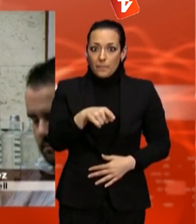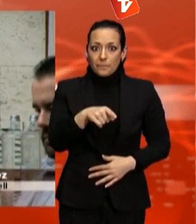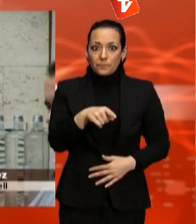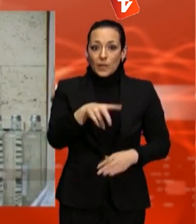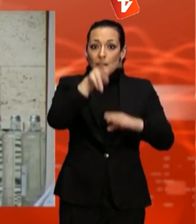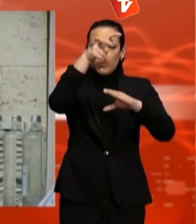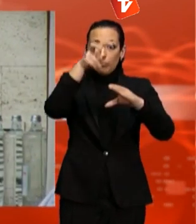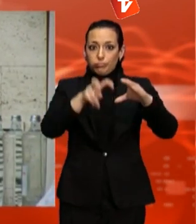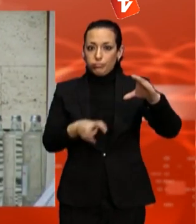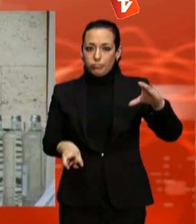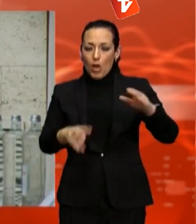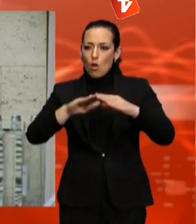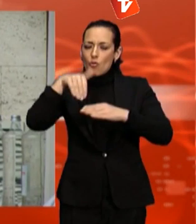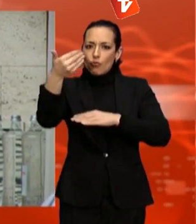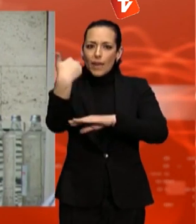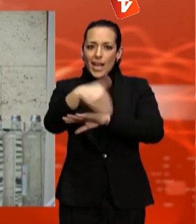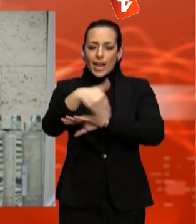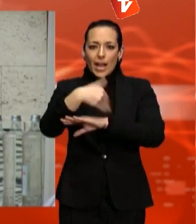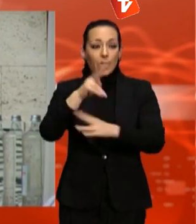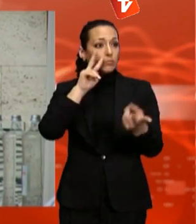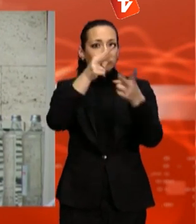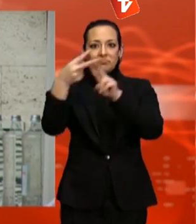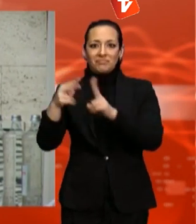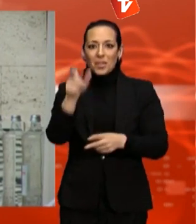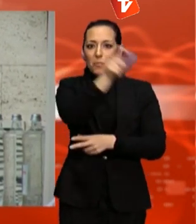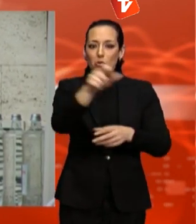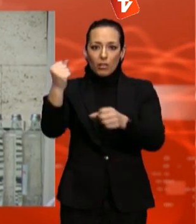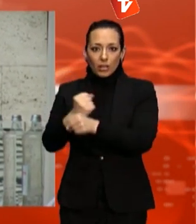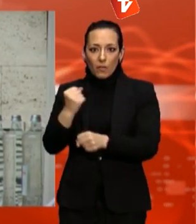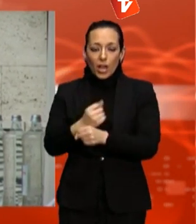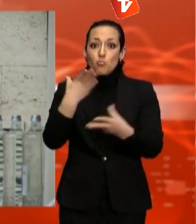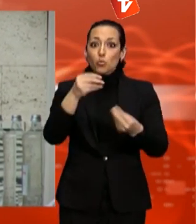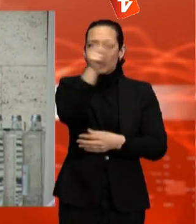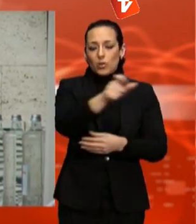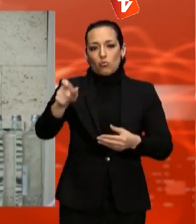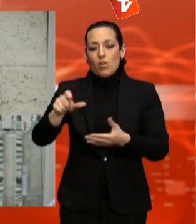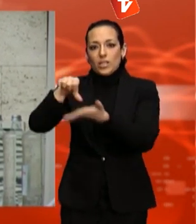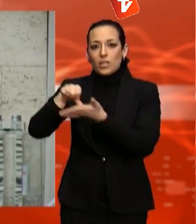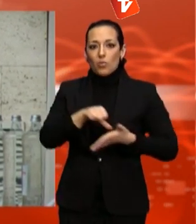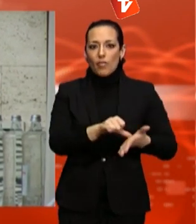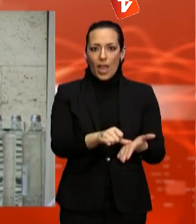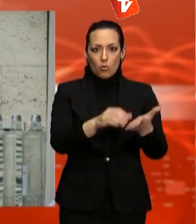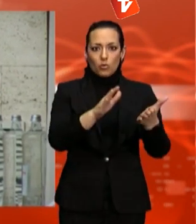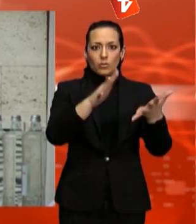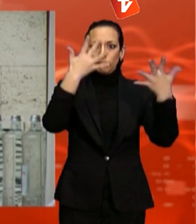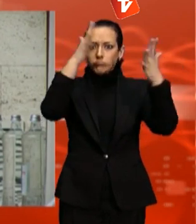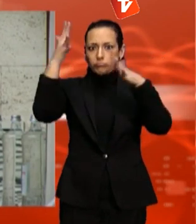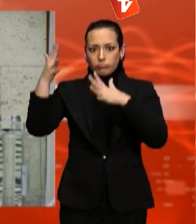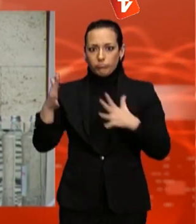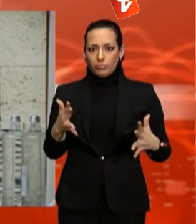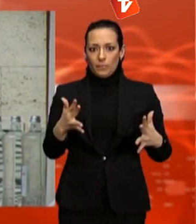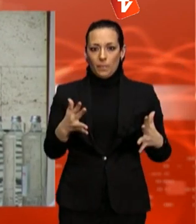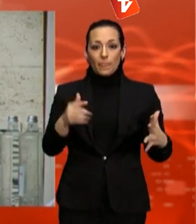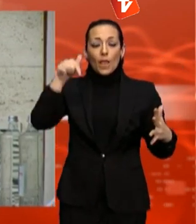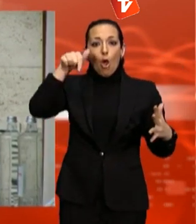al salir a la calle con los trabajadores y con muchos ciudadanos que le recibieron entre aplausos. Hoy deja usted esa